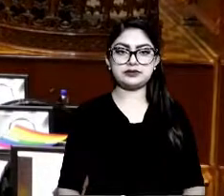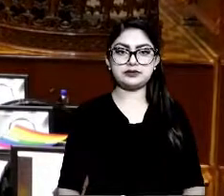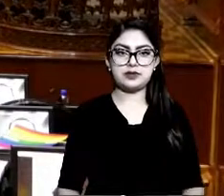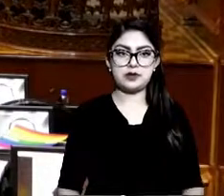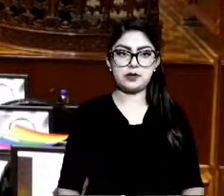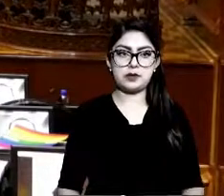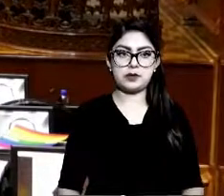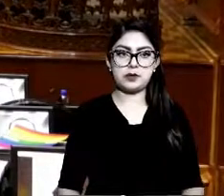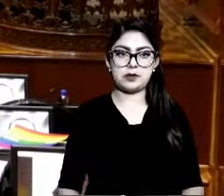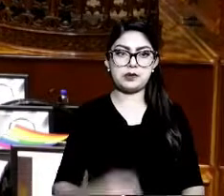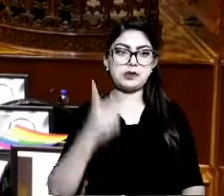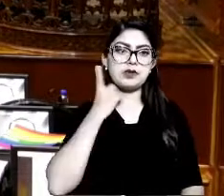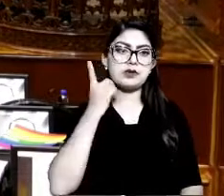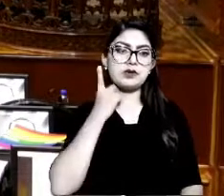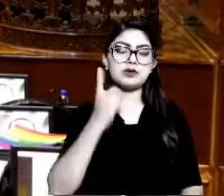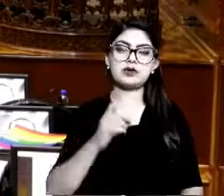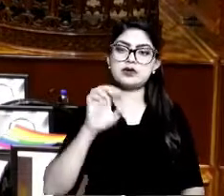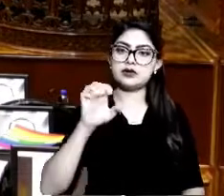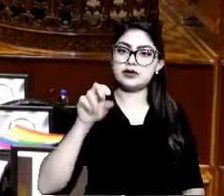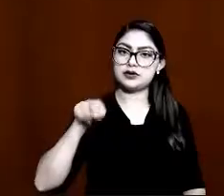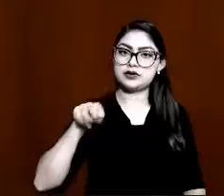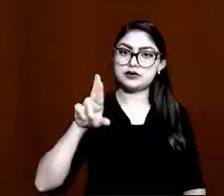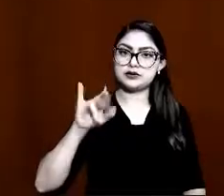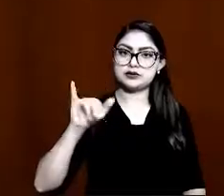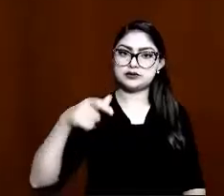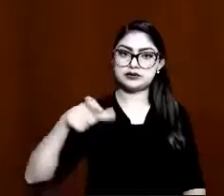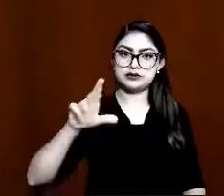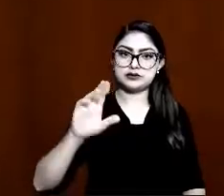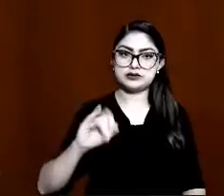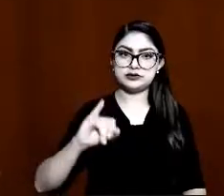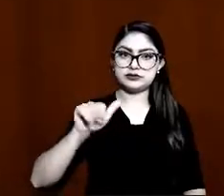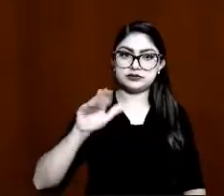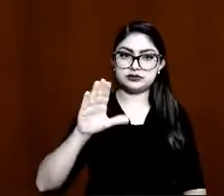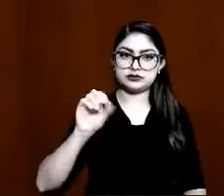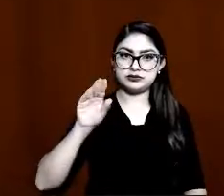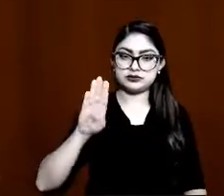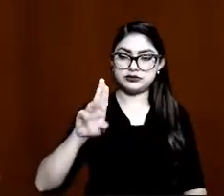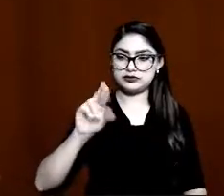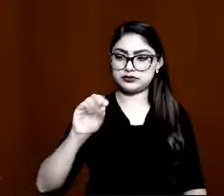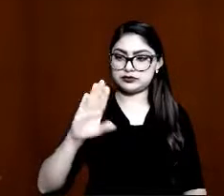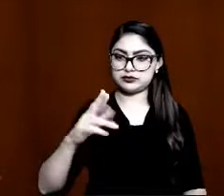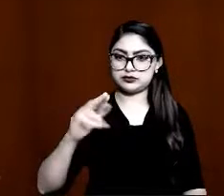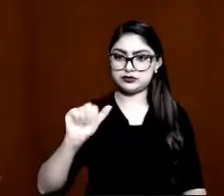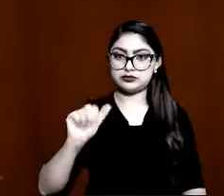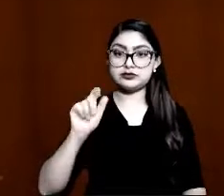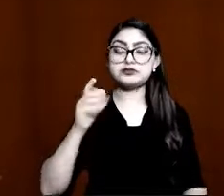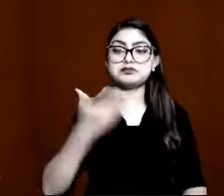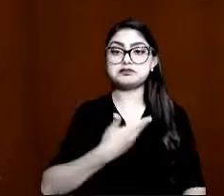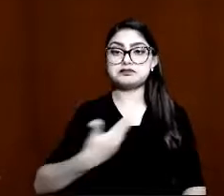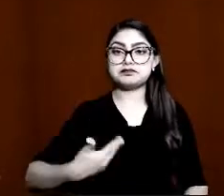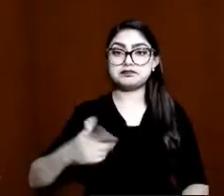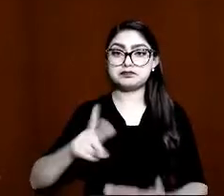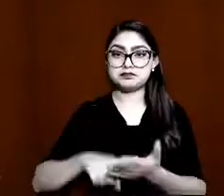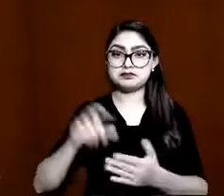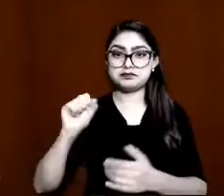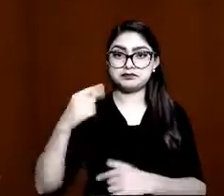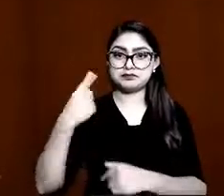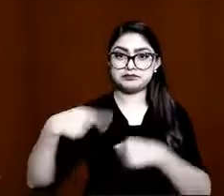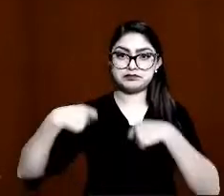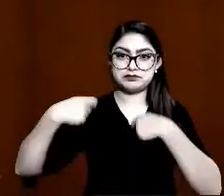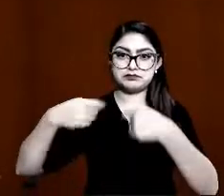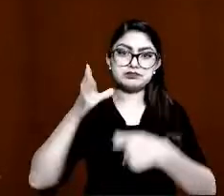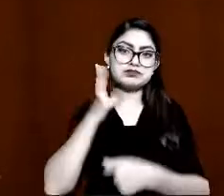Diputado Enrique Jacob Rocha, presidente de la 61ª Legislatura del Estado de México, tengo el honor de dirigirme a